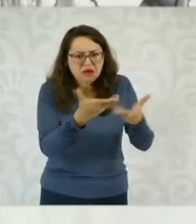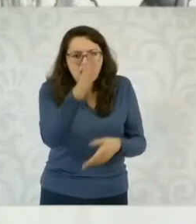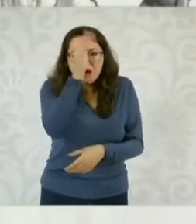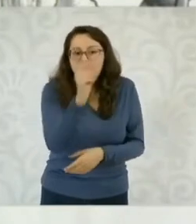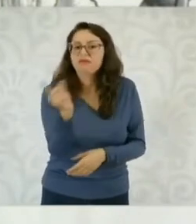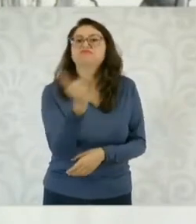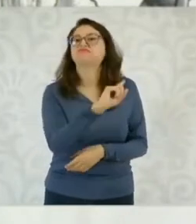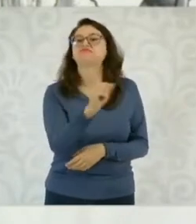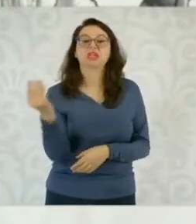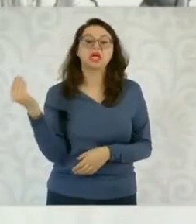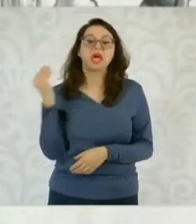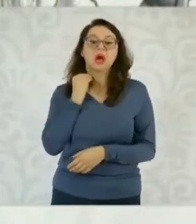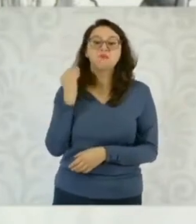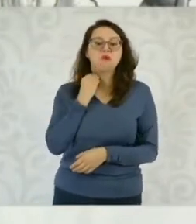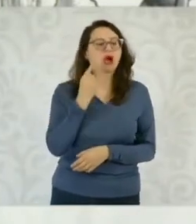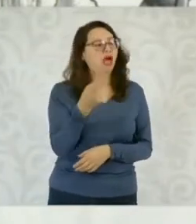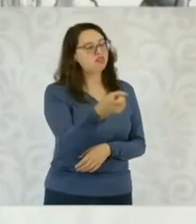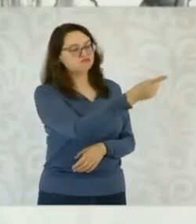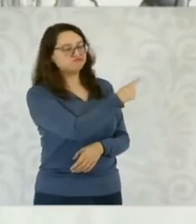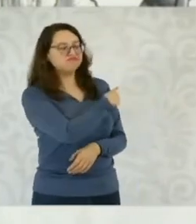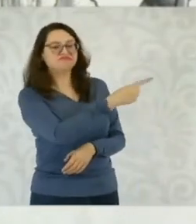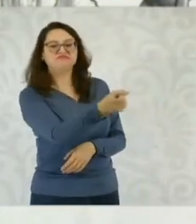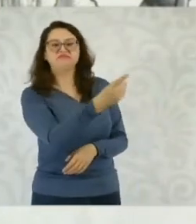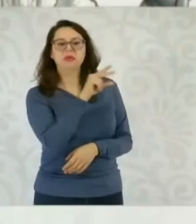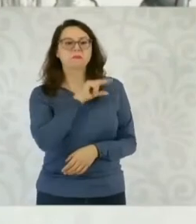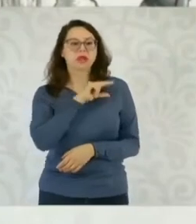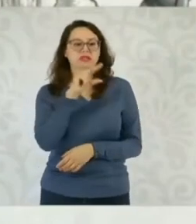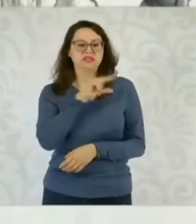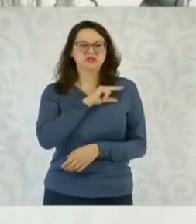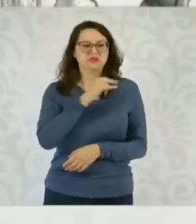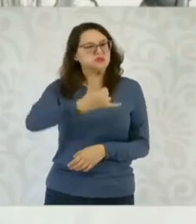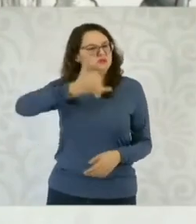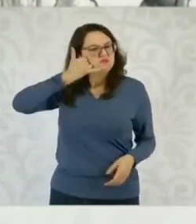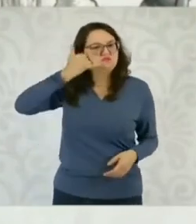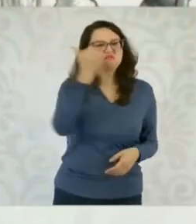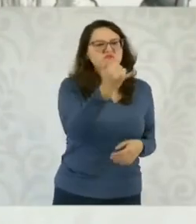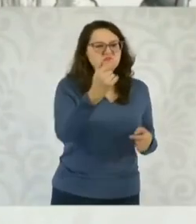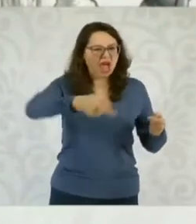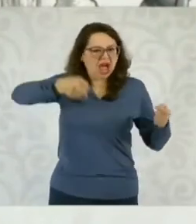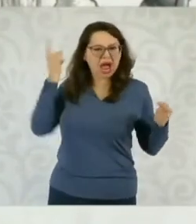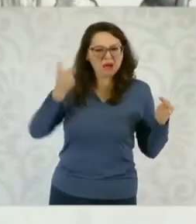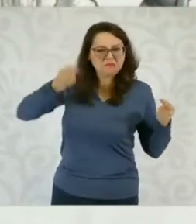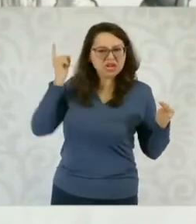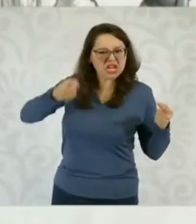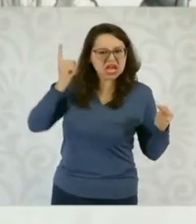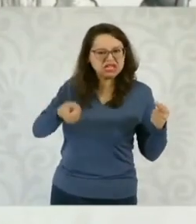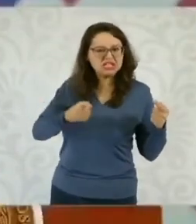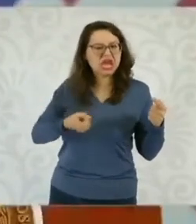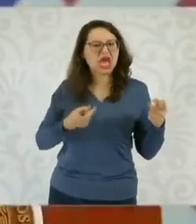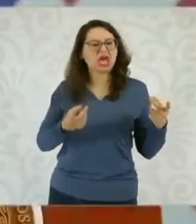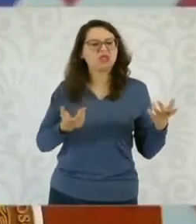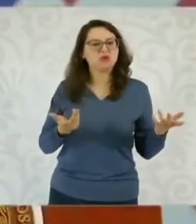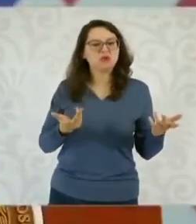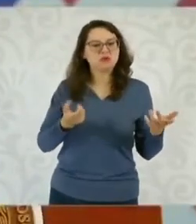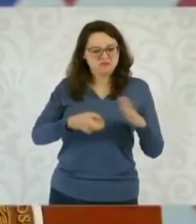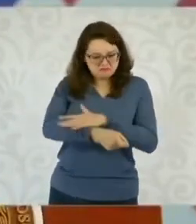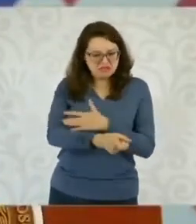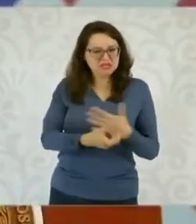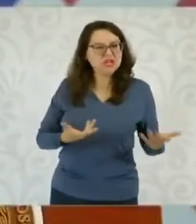se dedicaban? A hablar por teléfono a los trabajadores, a amenazarlos, a casi